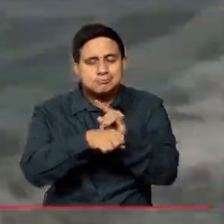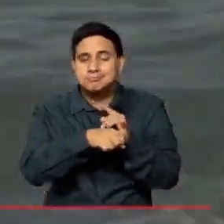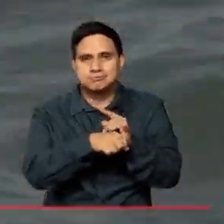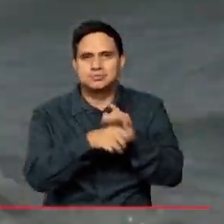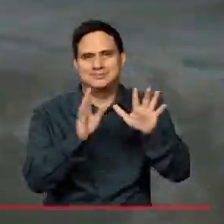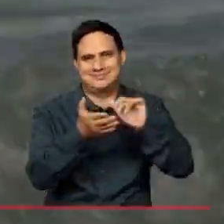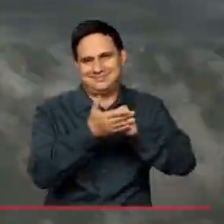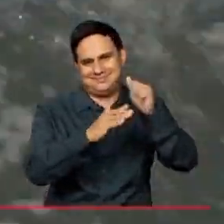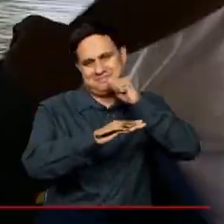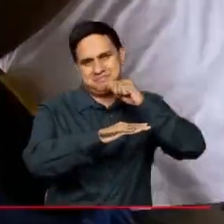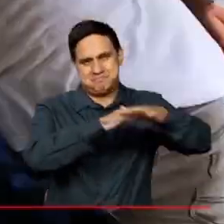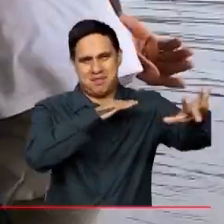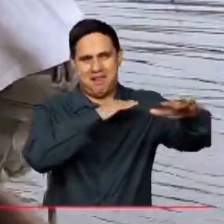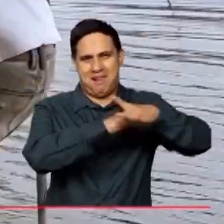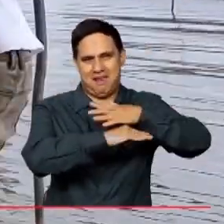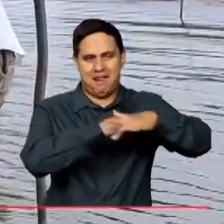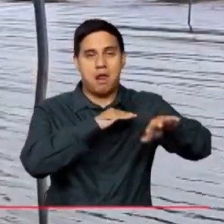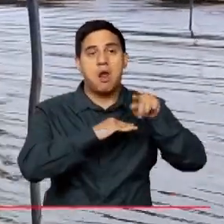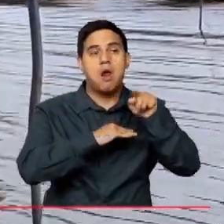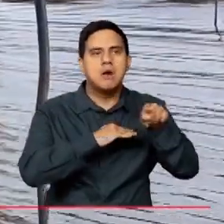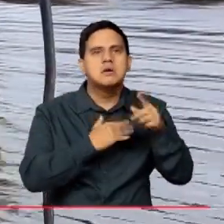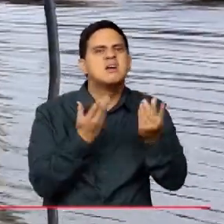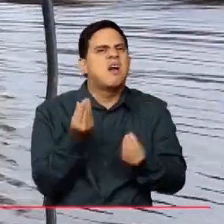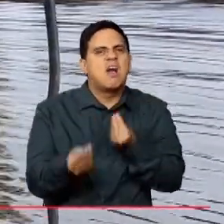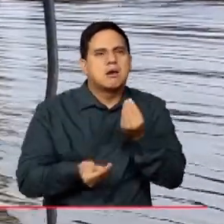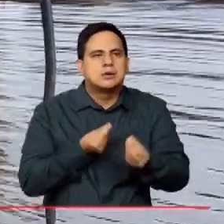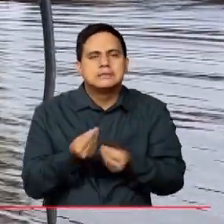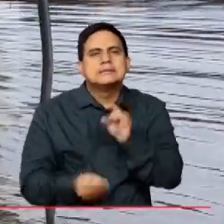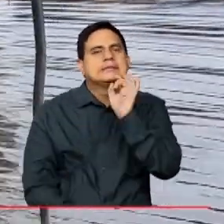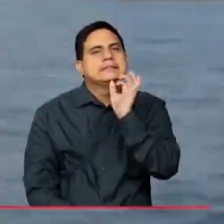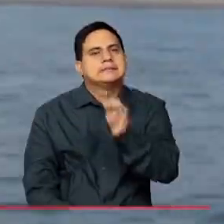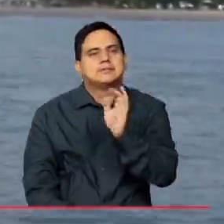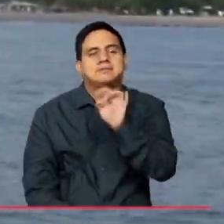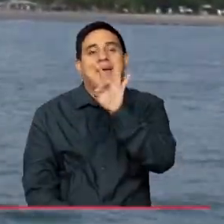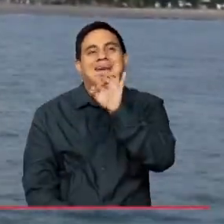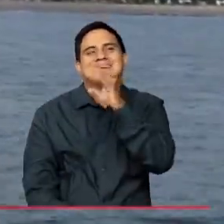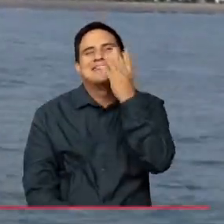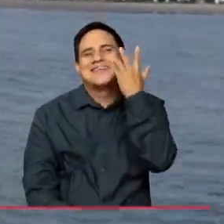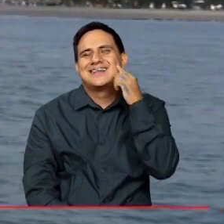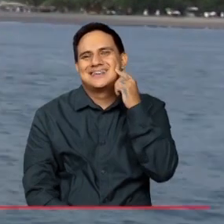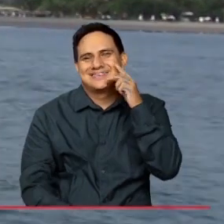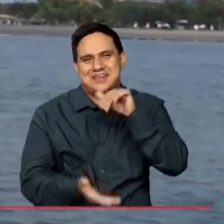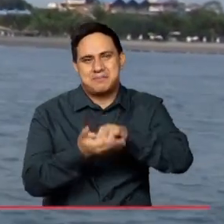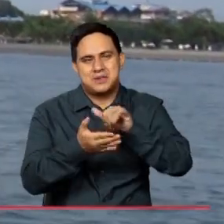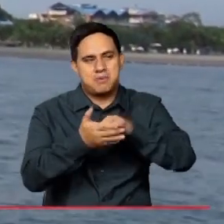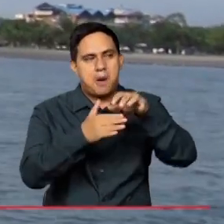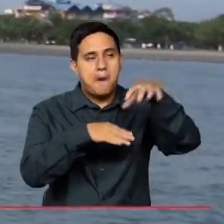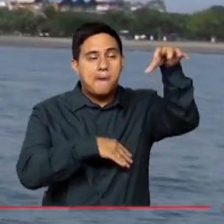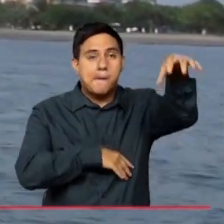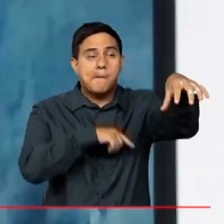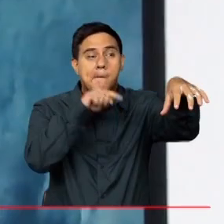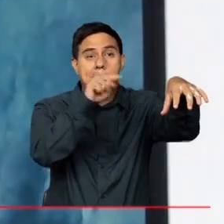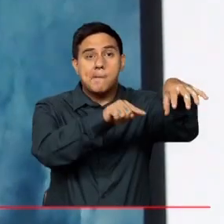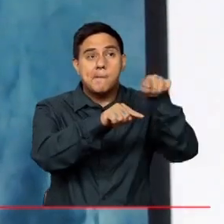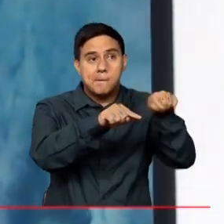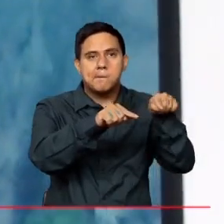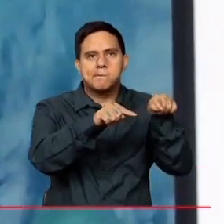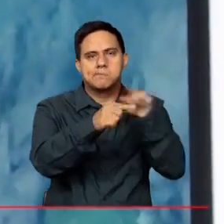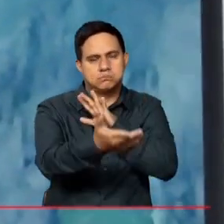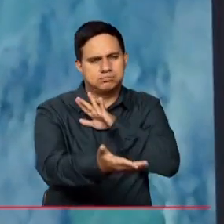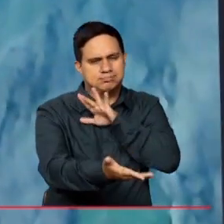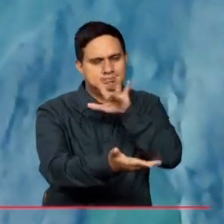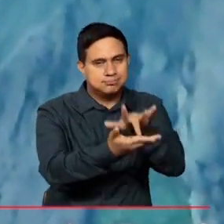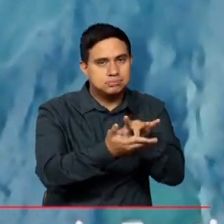Océano Pacífico. Esta labor implica visitas quincenales a la estación costera establecida en el puerto, donde se recaban datos